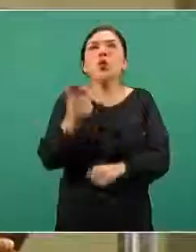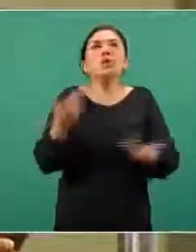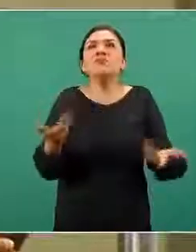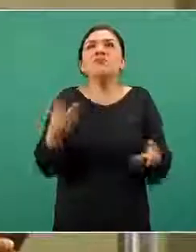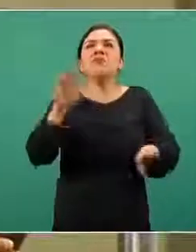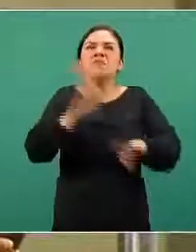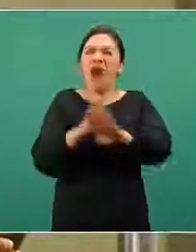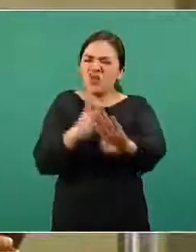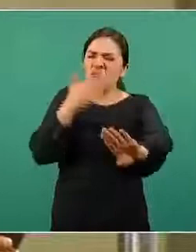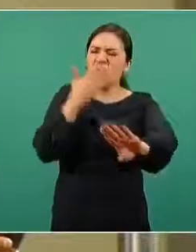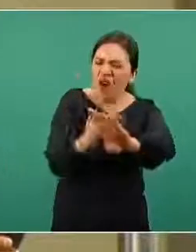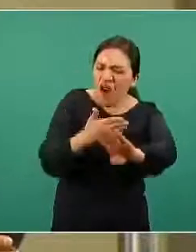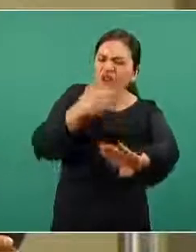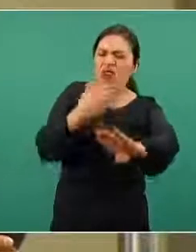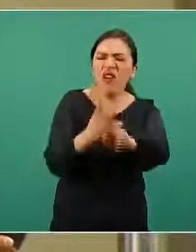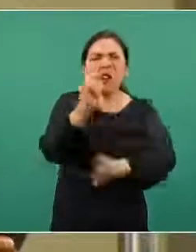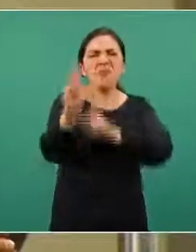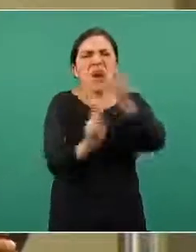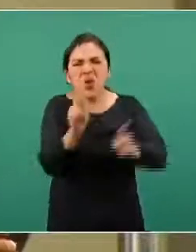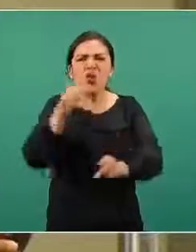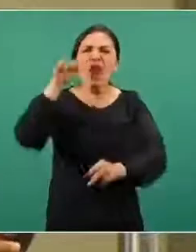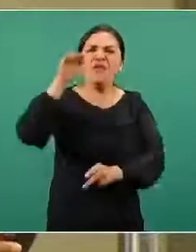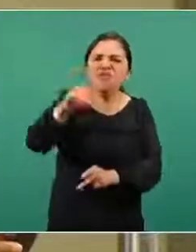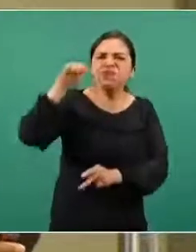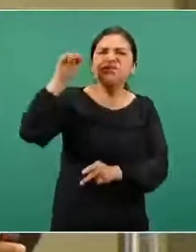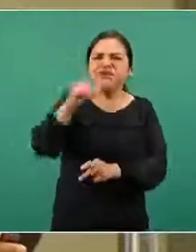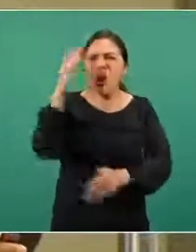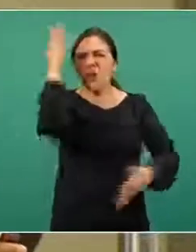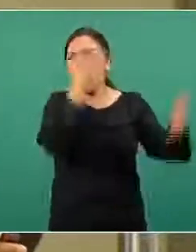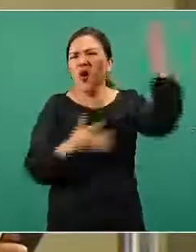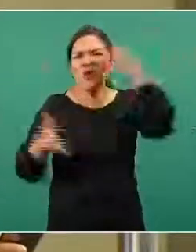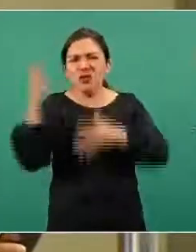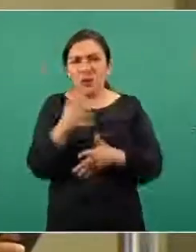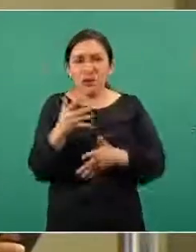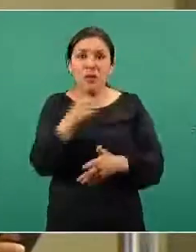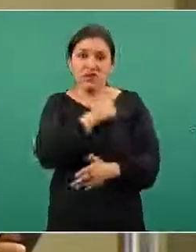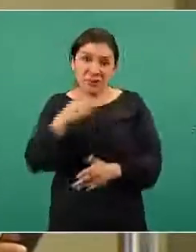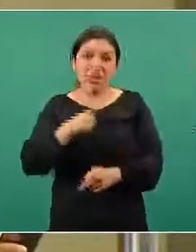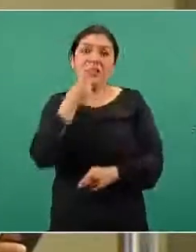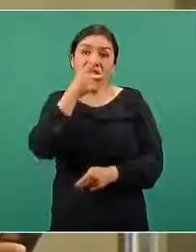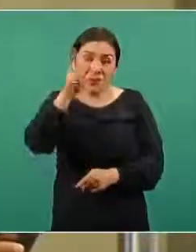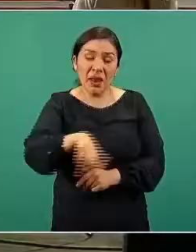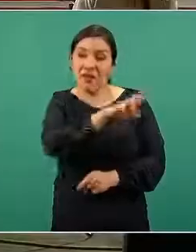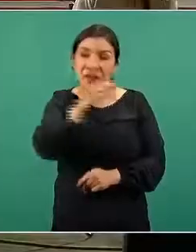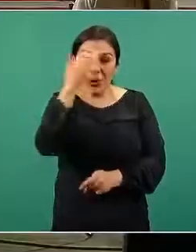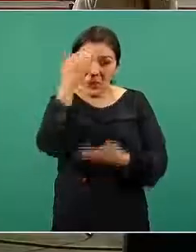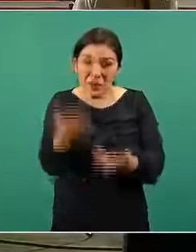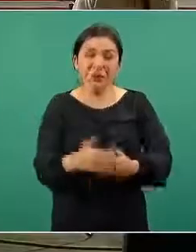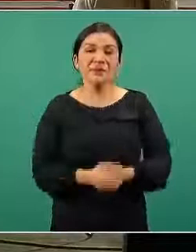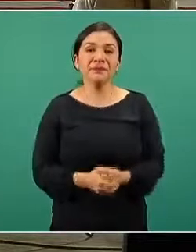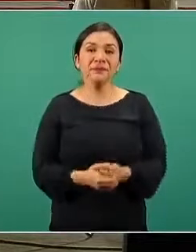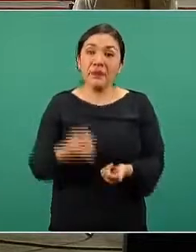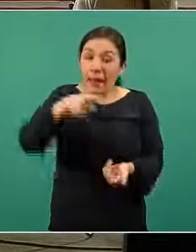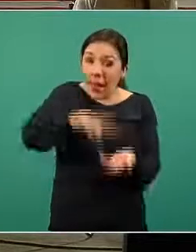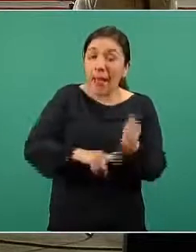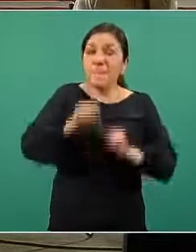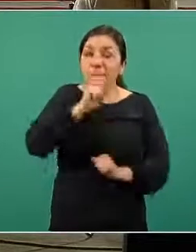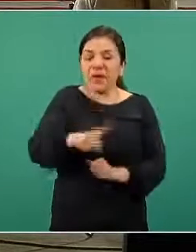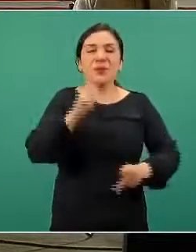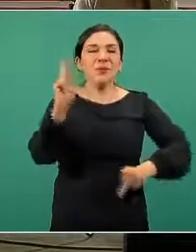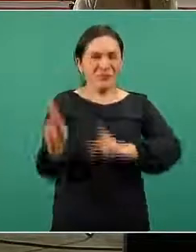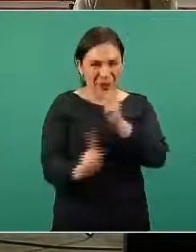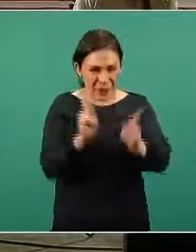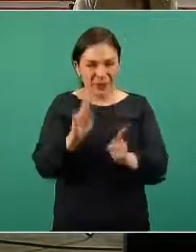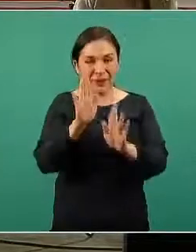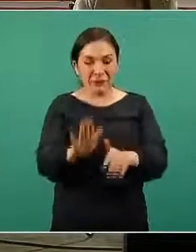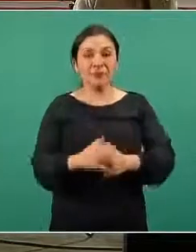habido ataques, cuestionamientos, mucha confusión, y creo que hay que hacer este reconocimiento. Y dentro de esto, la pregunta,